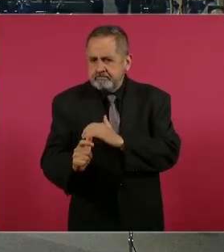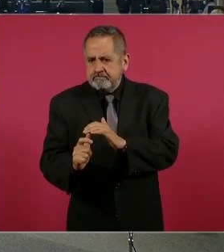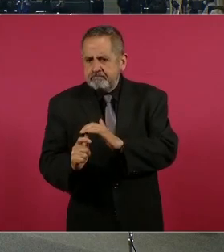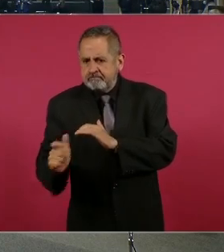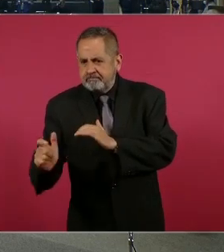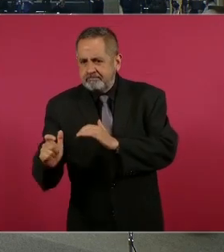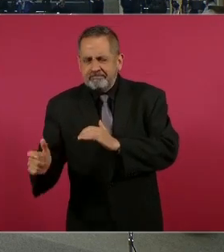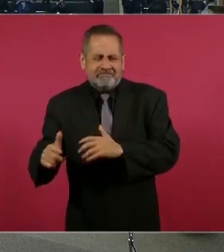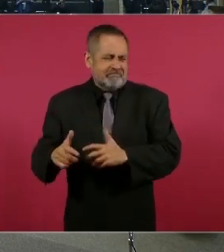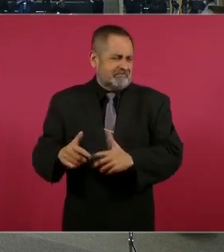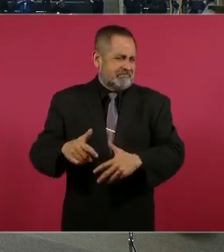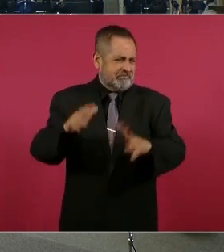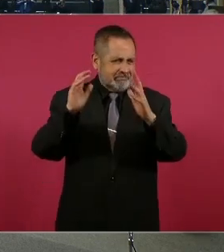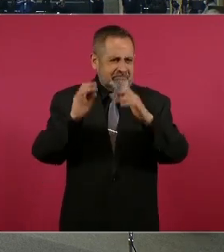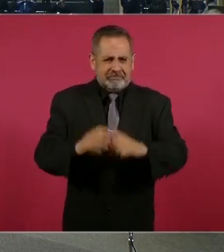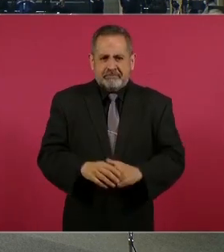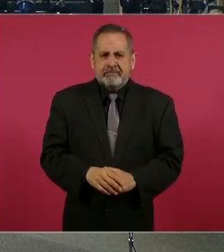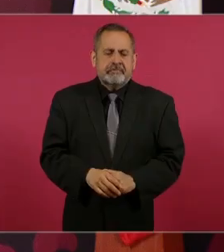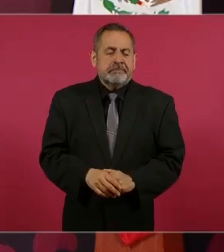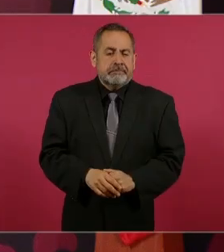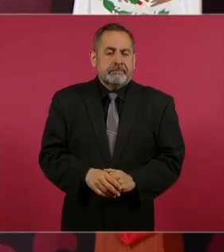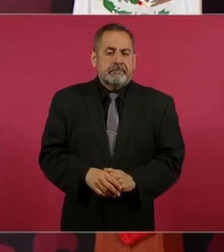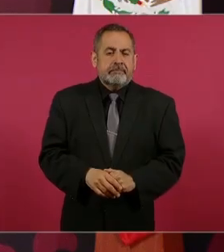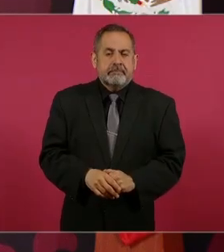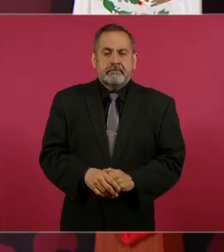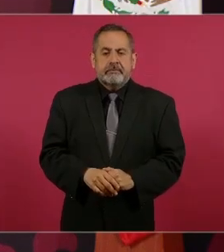lobistas, como les llaman,